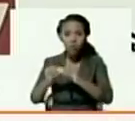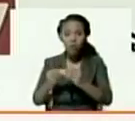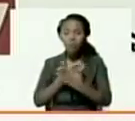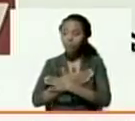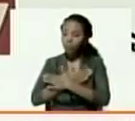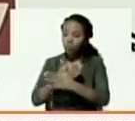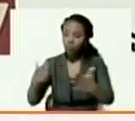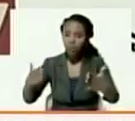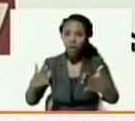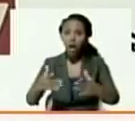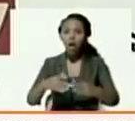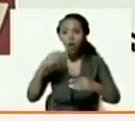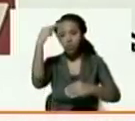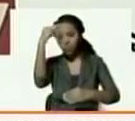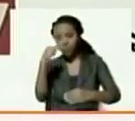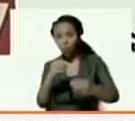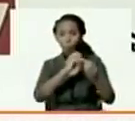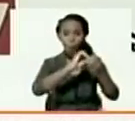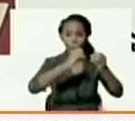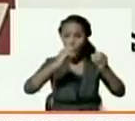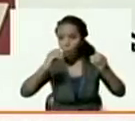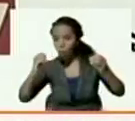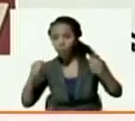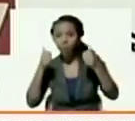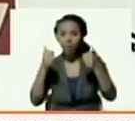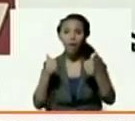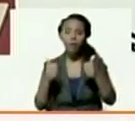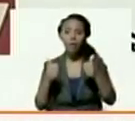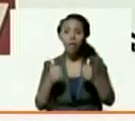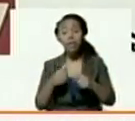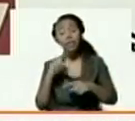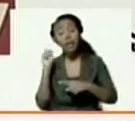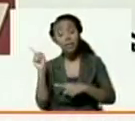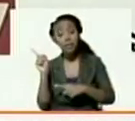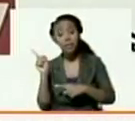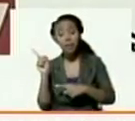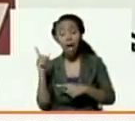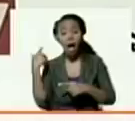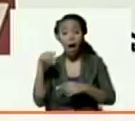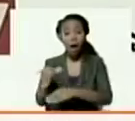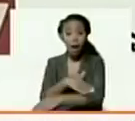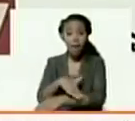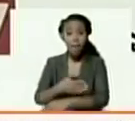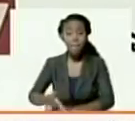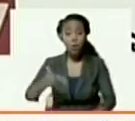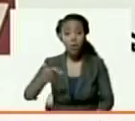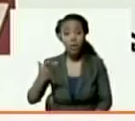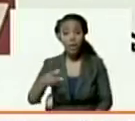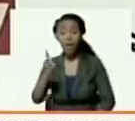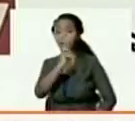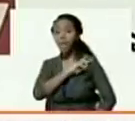los niveles de organización. Estas 48.340 calles tienen un jefe o jefa.